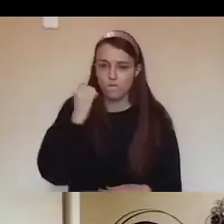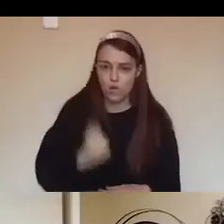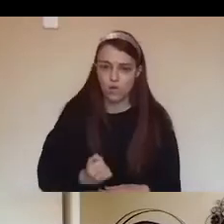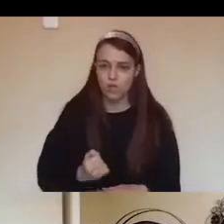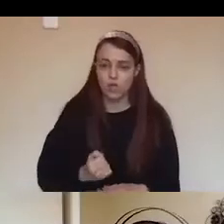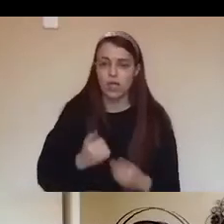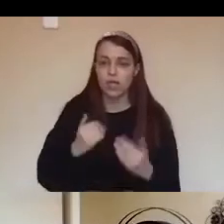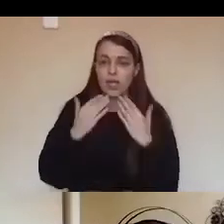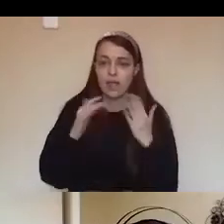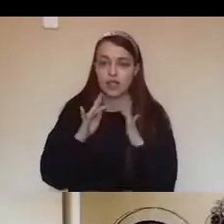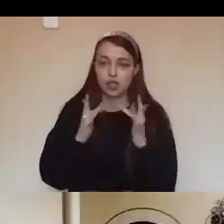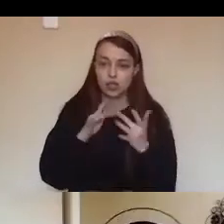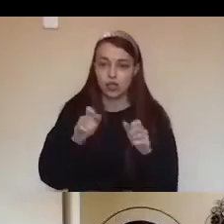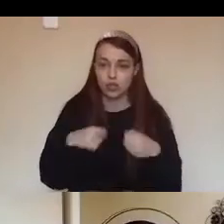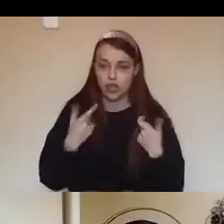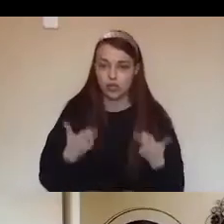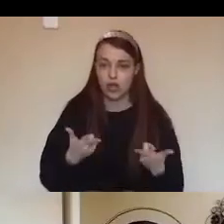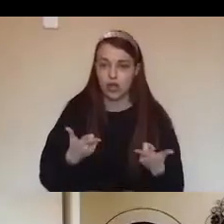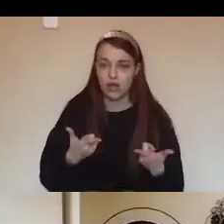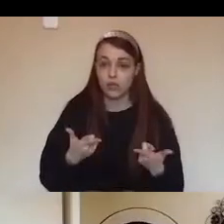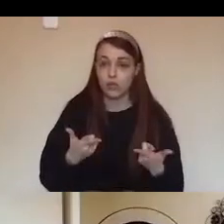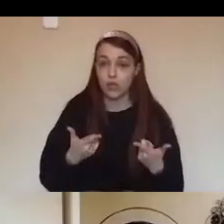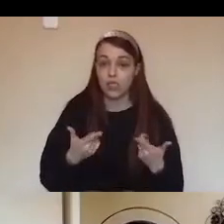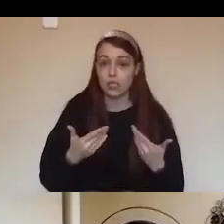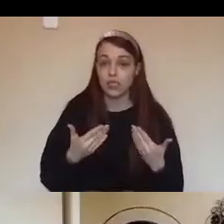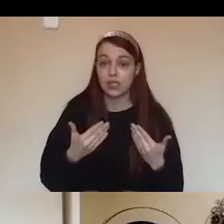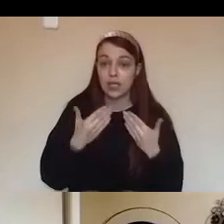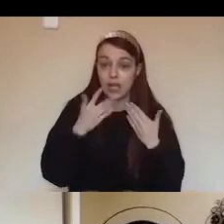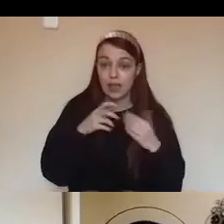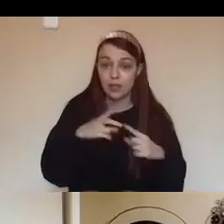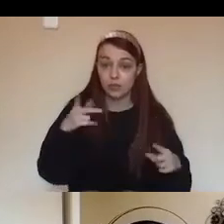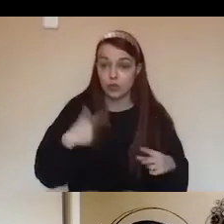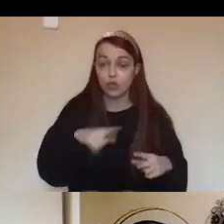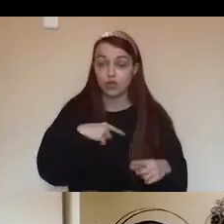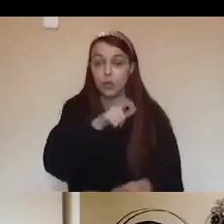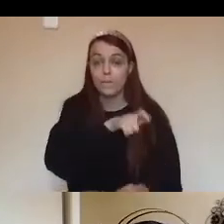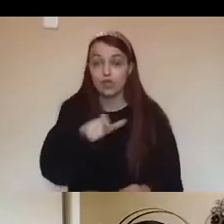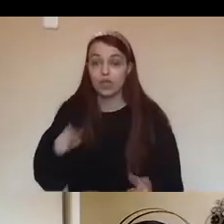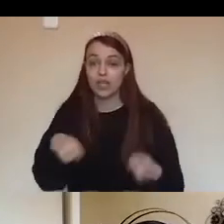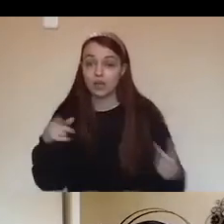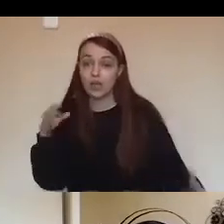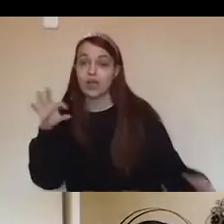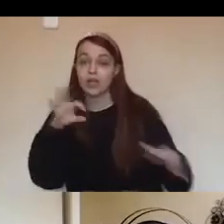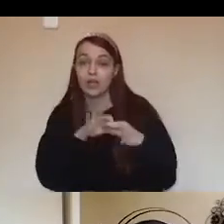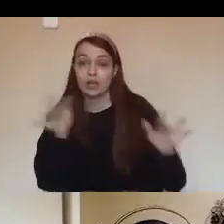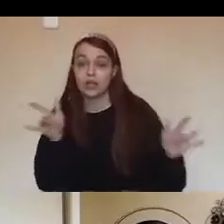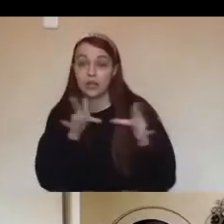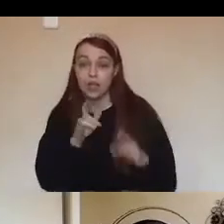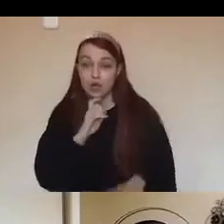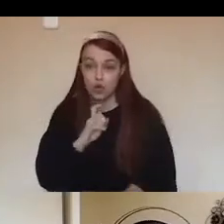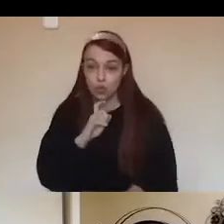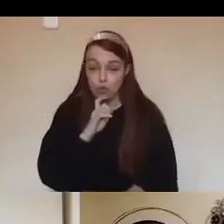con la naturaleza. Y en función de esto y de esta ambición de cómo conectamos a las personas con la naturaleza, es que